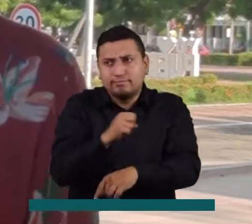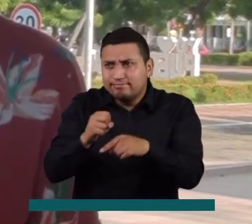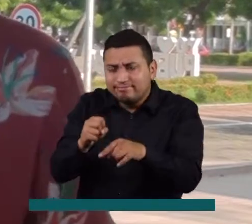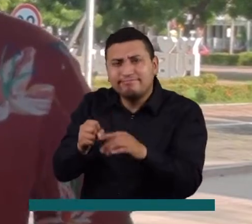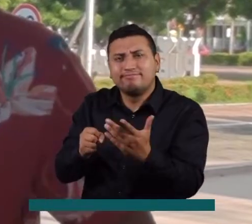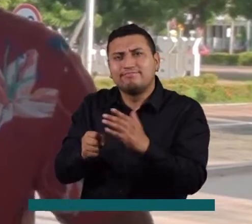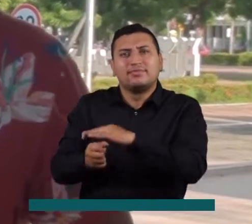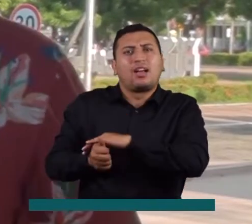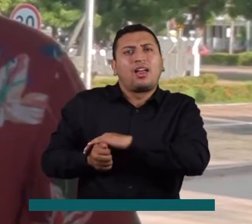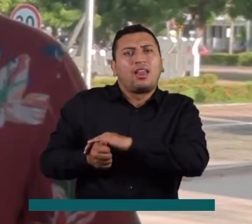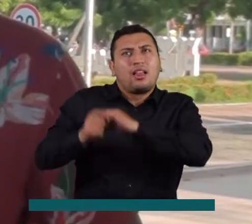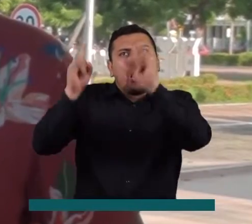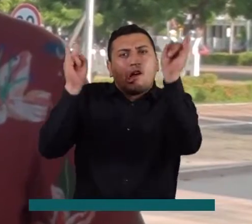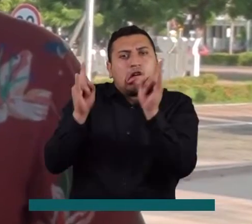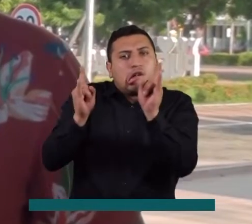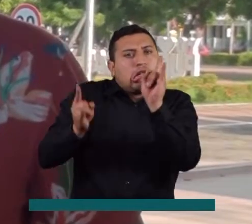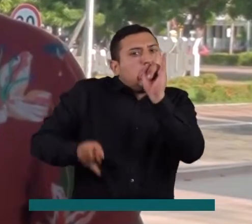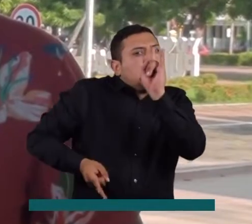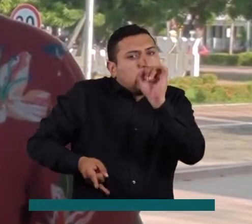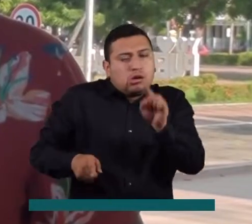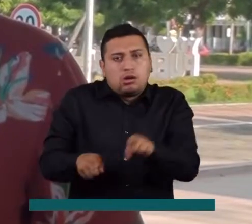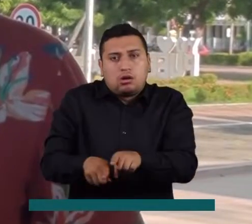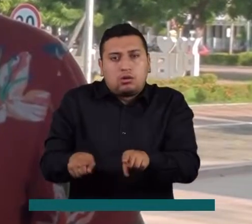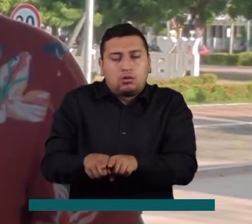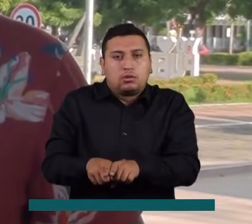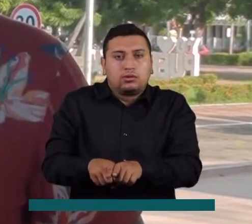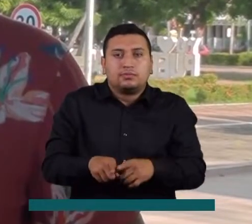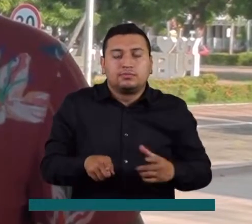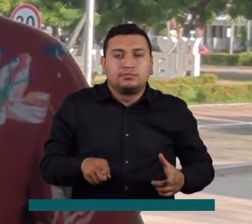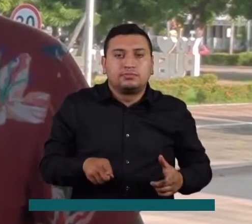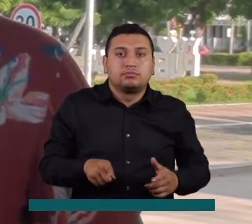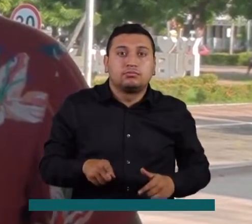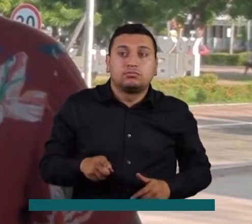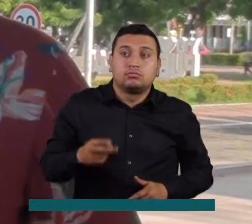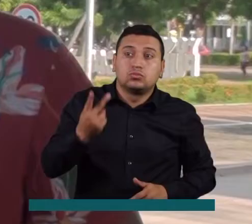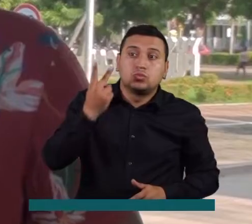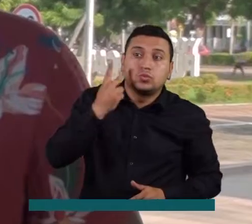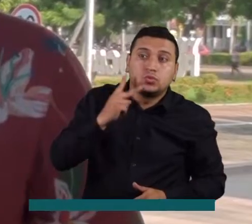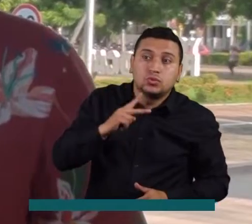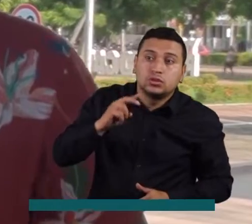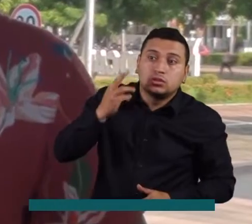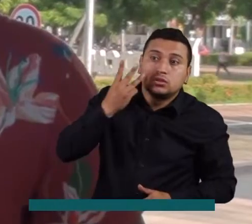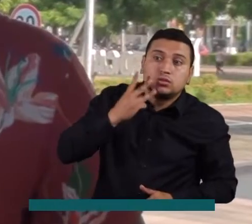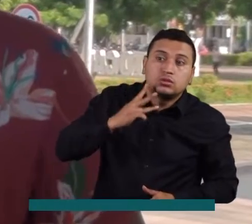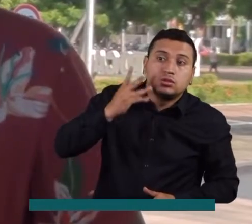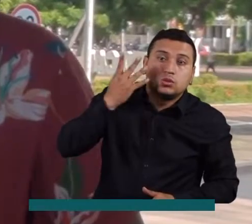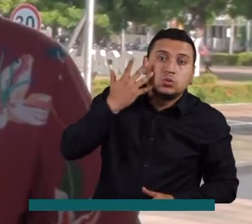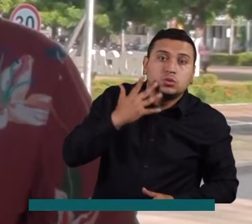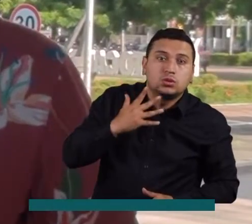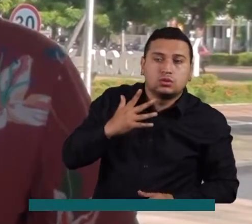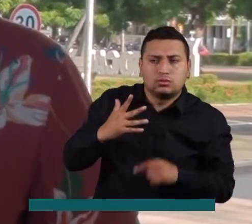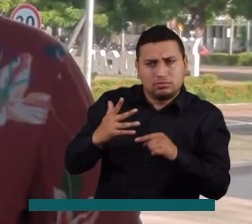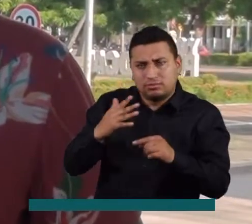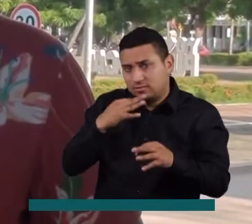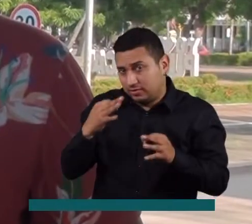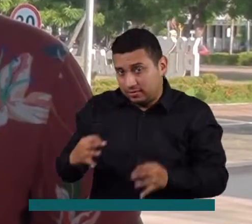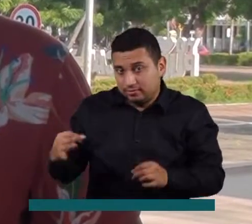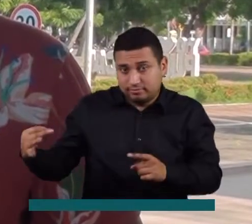nos exigen, pero no se dan cuenta de la problemática que hay cuando no tenemos señal 2, 3, 5